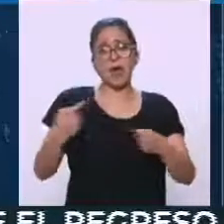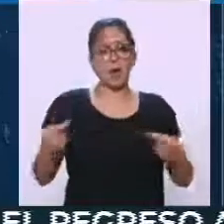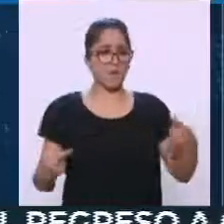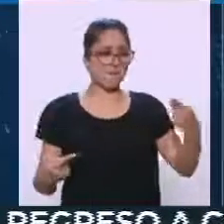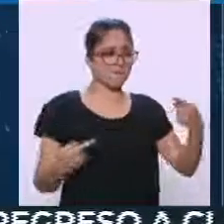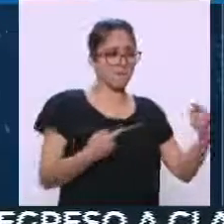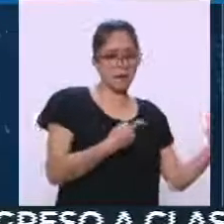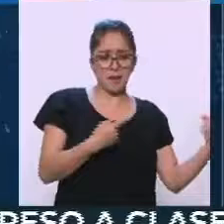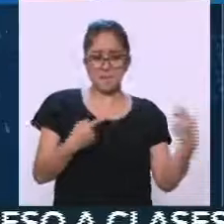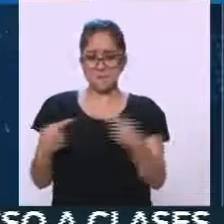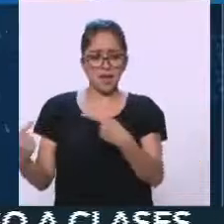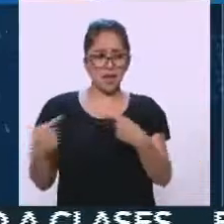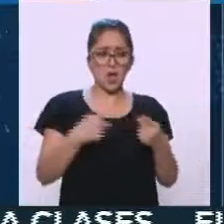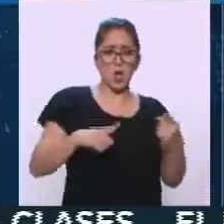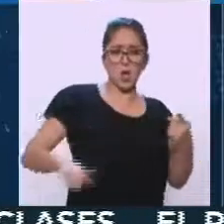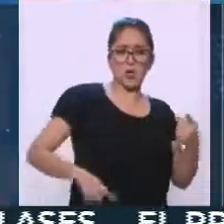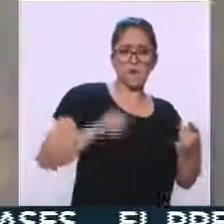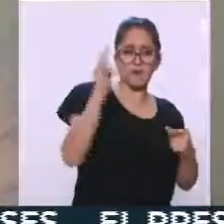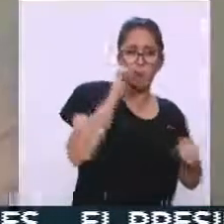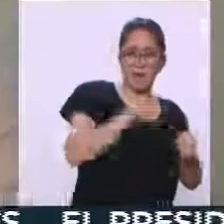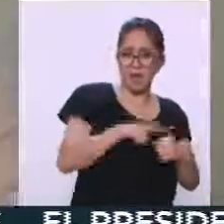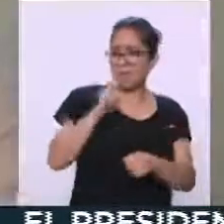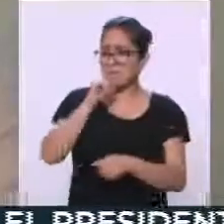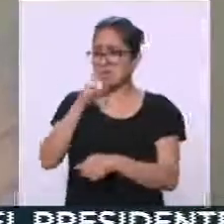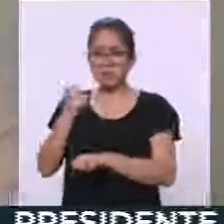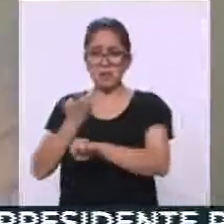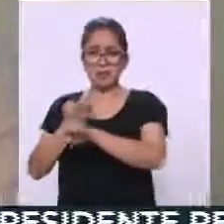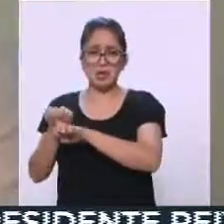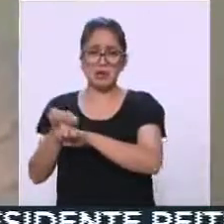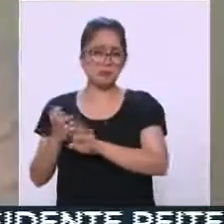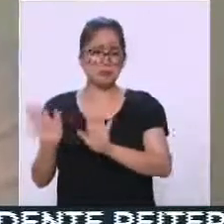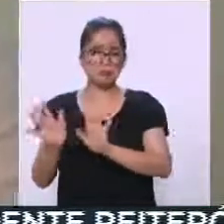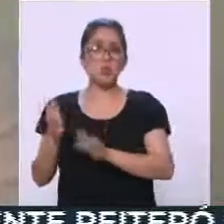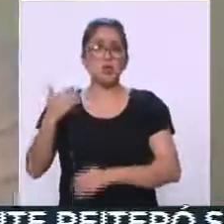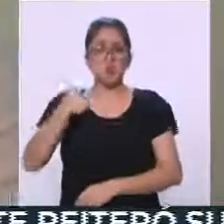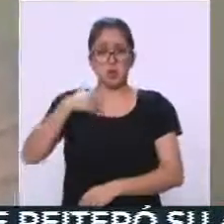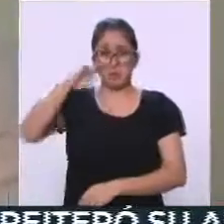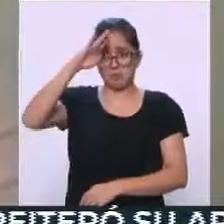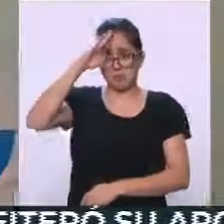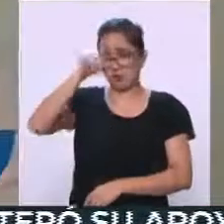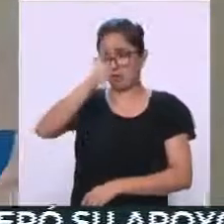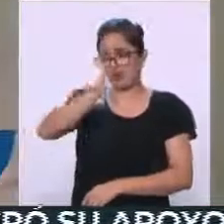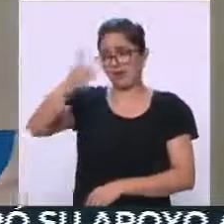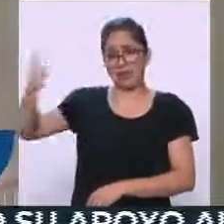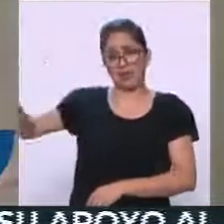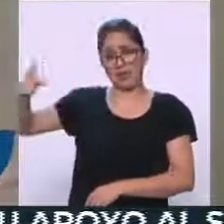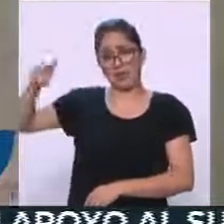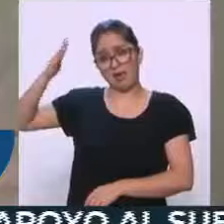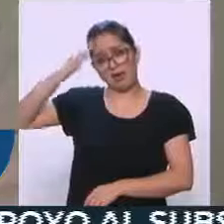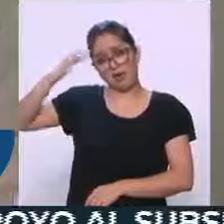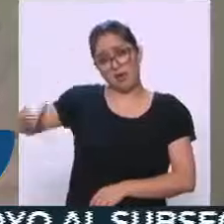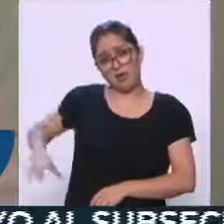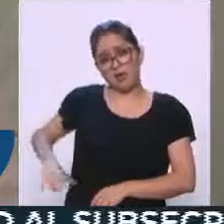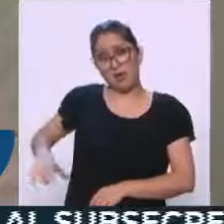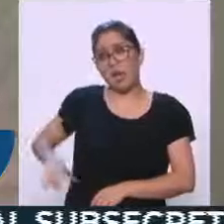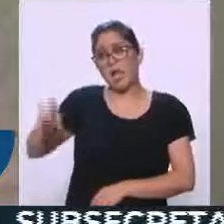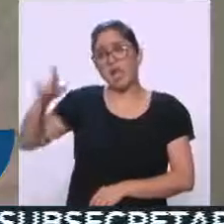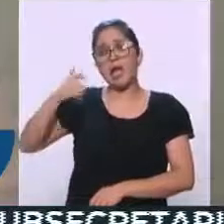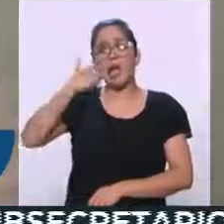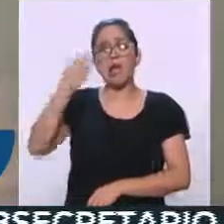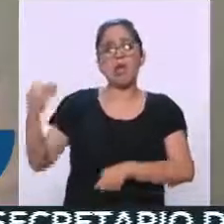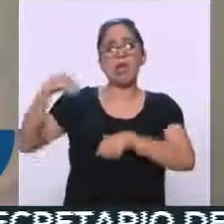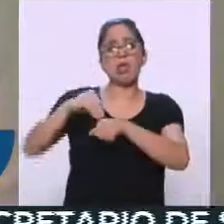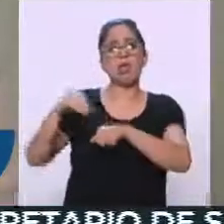los que están haciendo política más bien son ellos, ¿no? Cada vez que voy revisando lo que viene diciendo